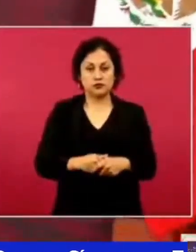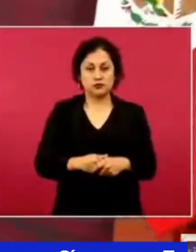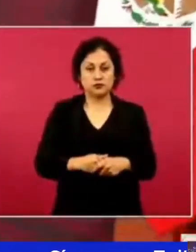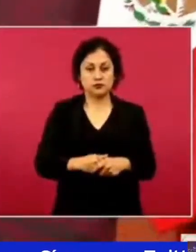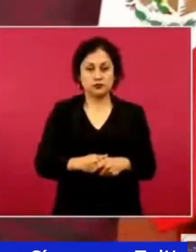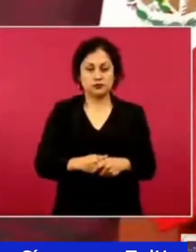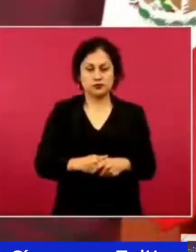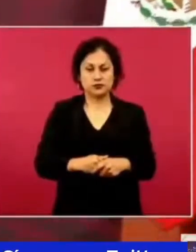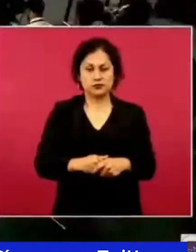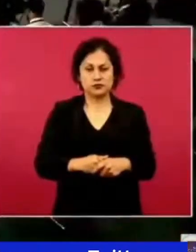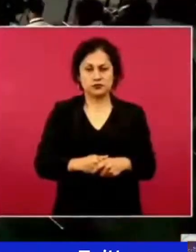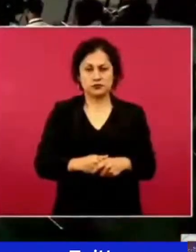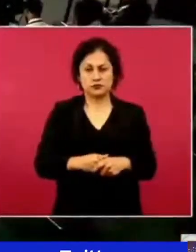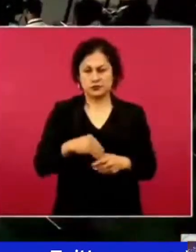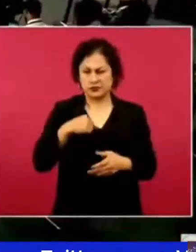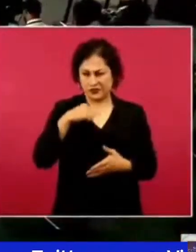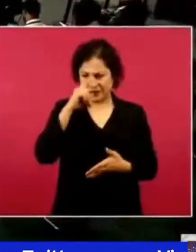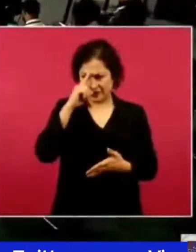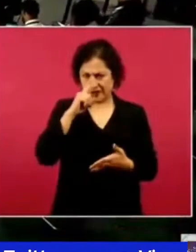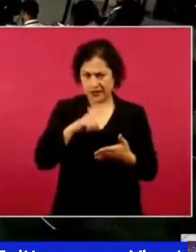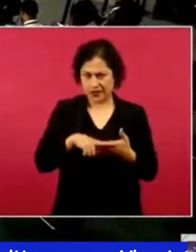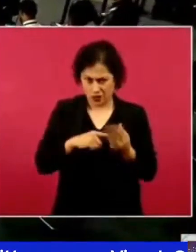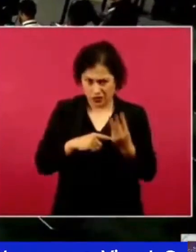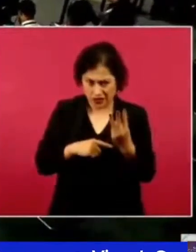Creo que también una terna, ¿no?